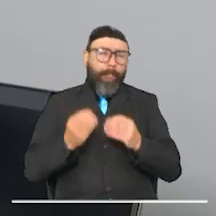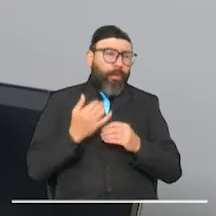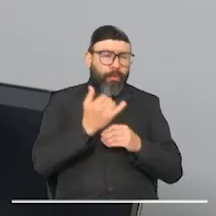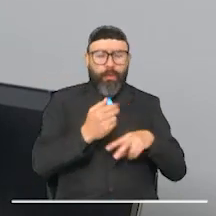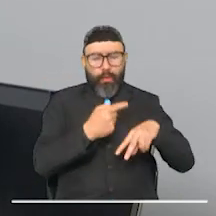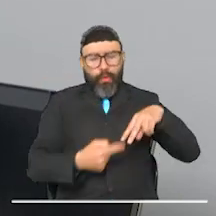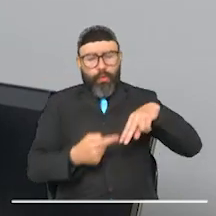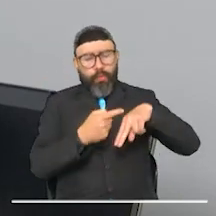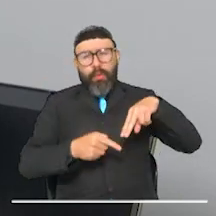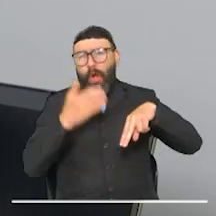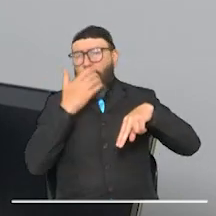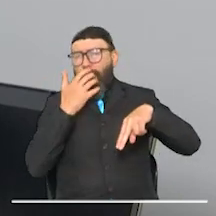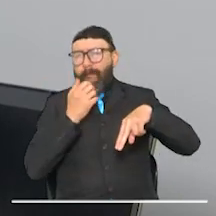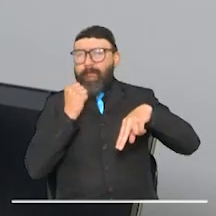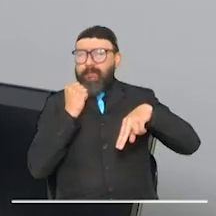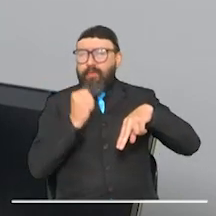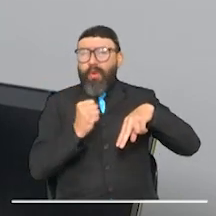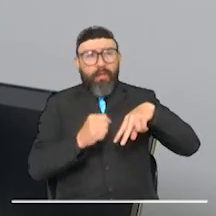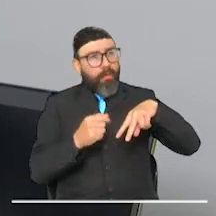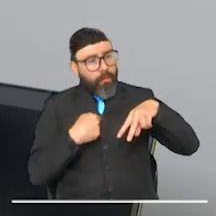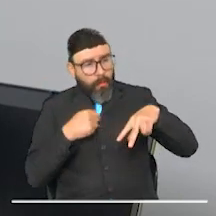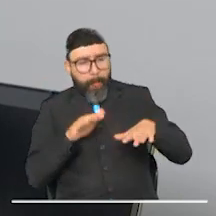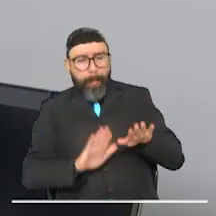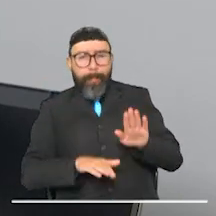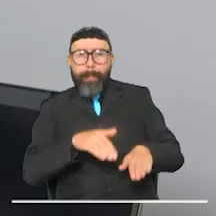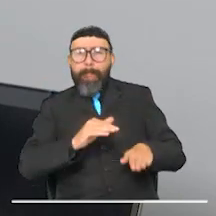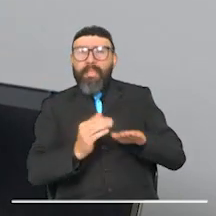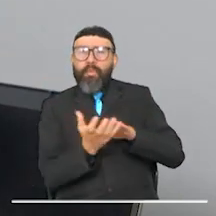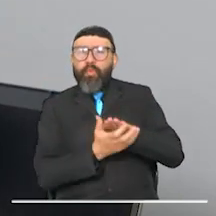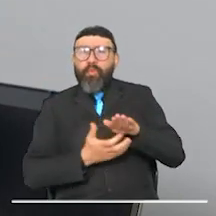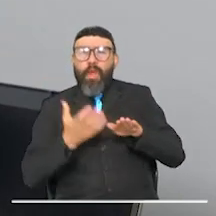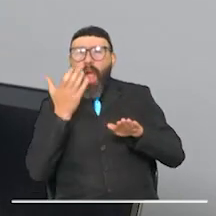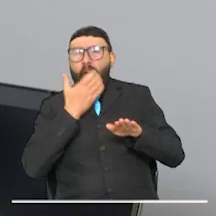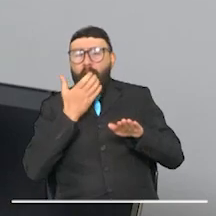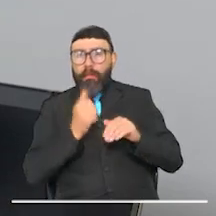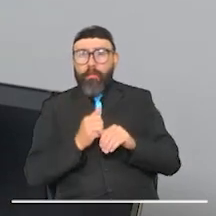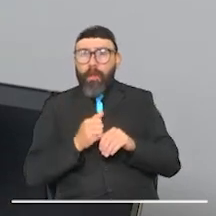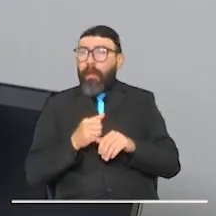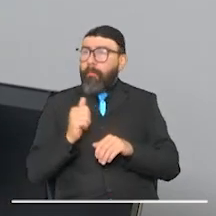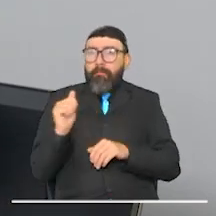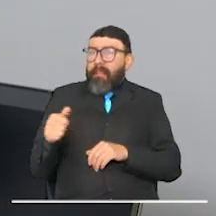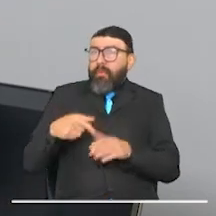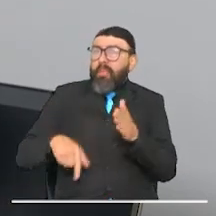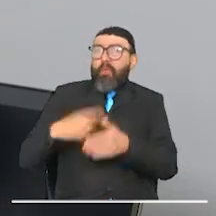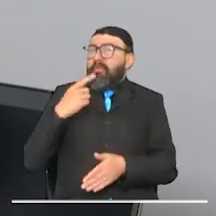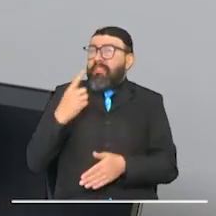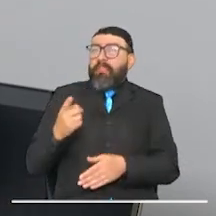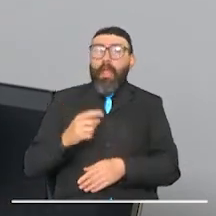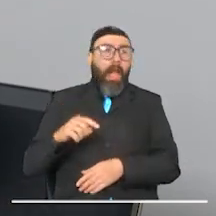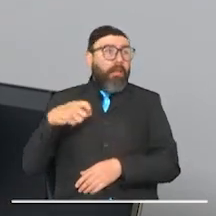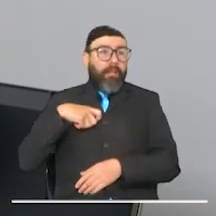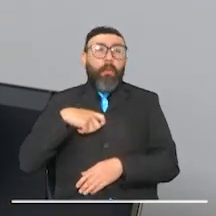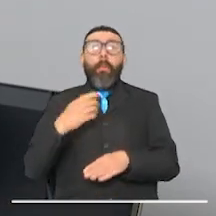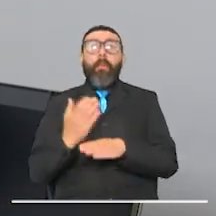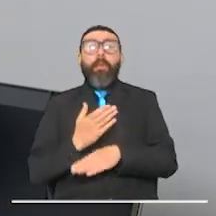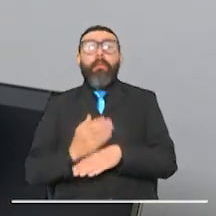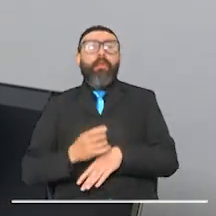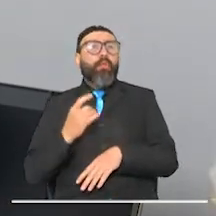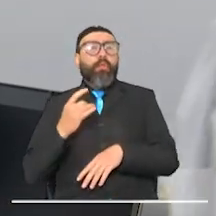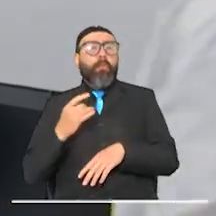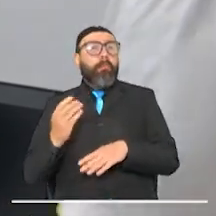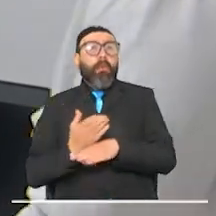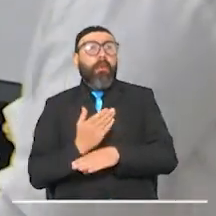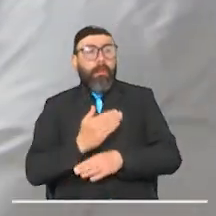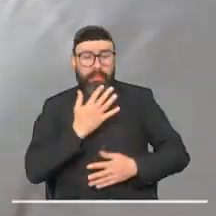pie y demás muchos dicen yo tengo problemas circulatorios venga doctor Mauricio Fuentes